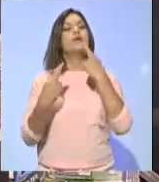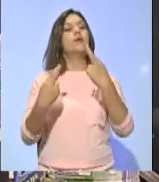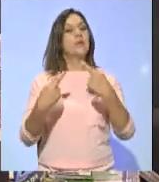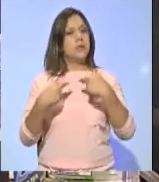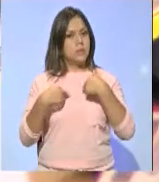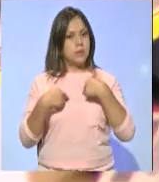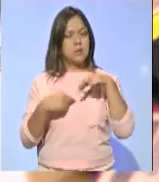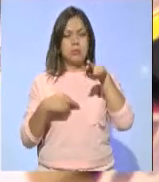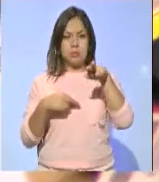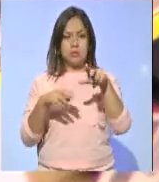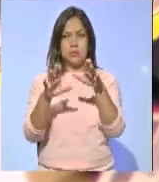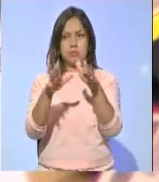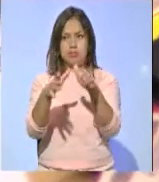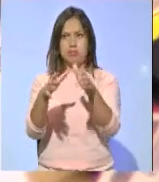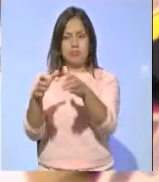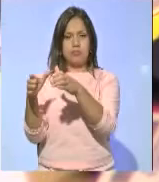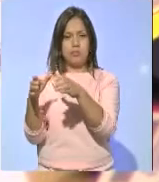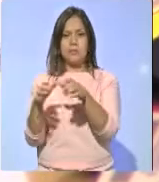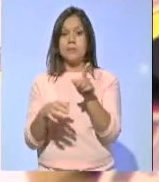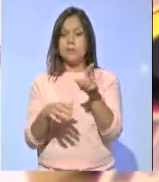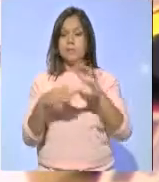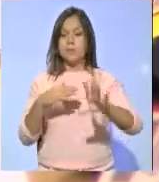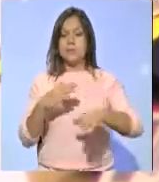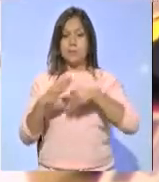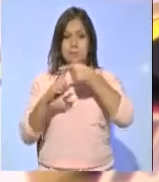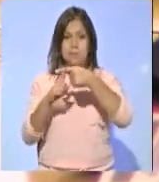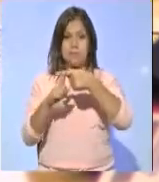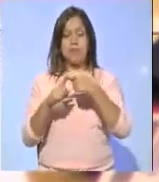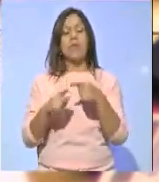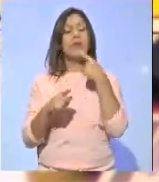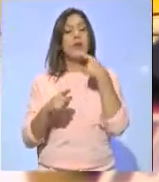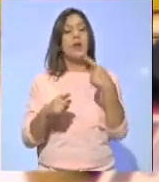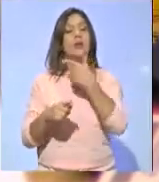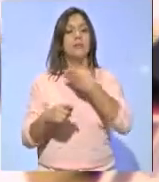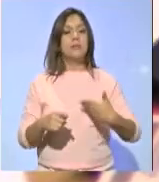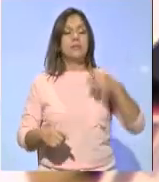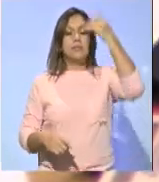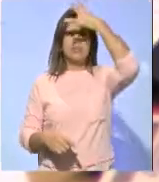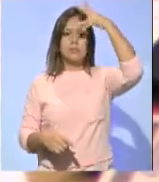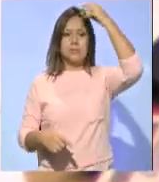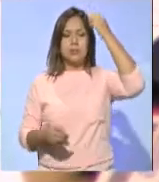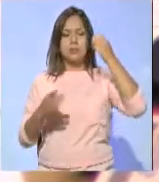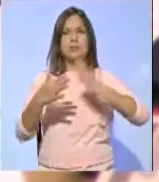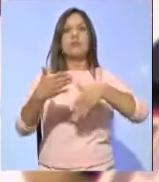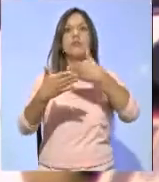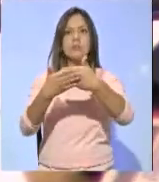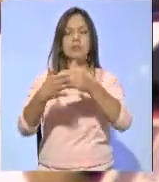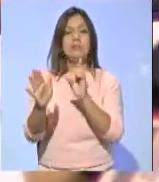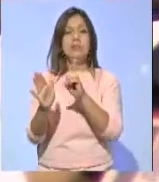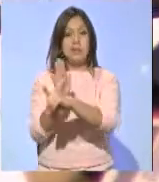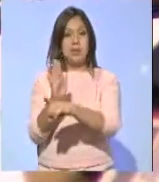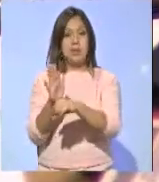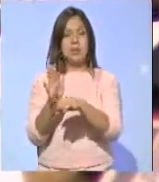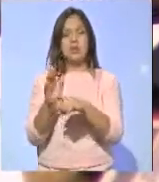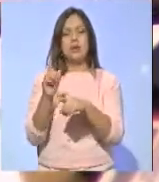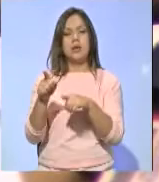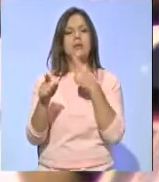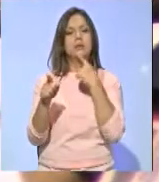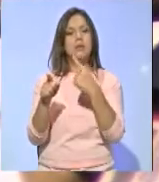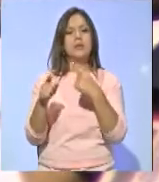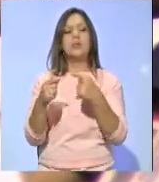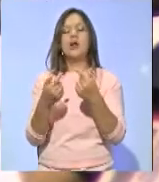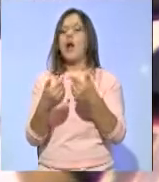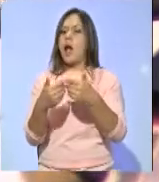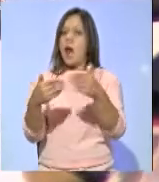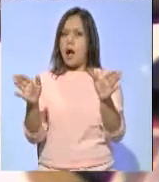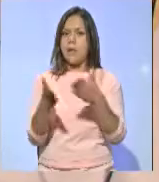de estas mesas. Como dato adicional, el presidente de la Asamblea, José Serrano, presentó ante la Fiscalía una denuncia penal para que se reabran